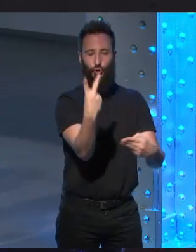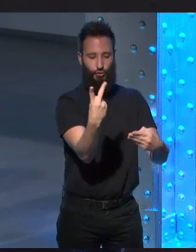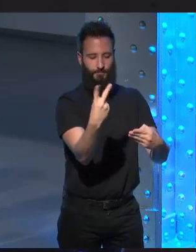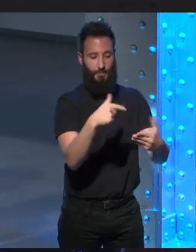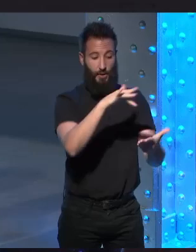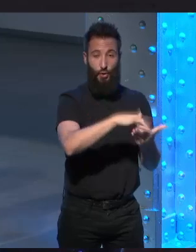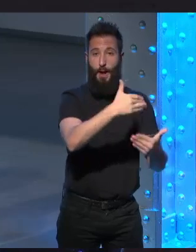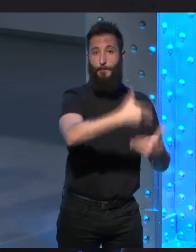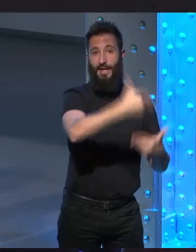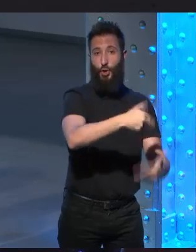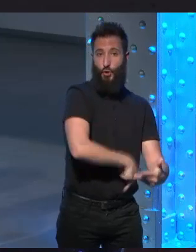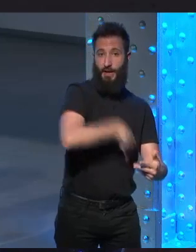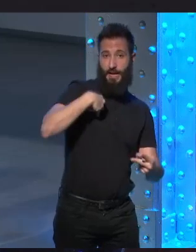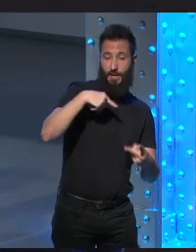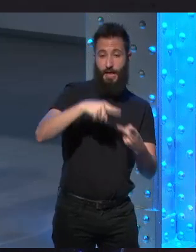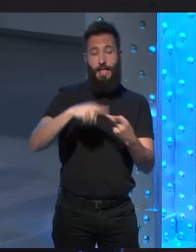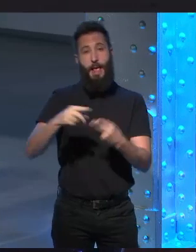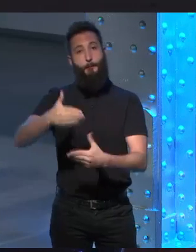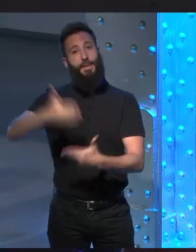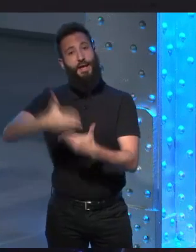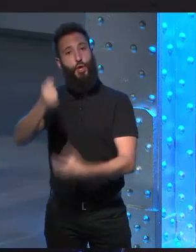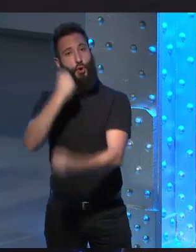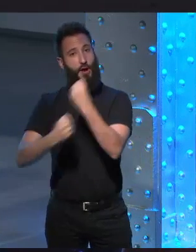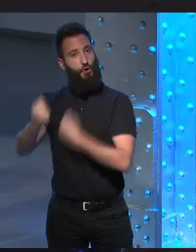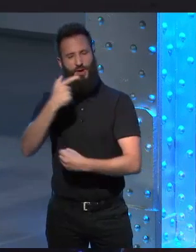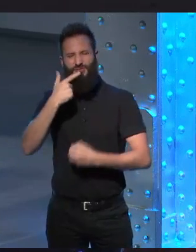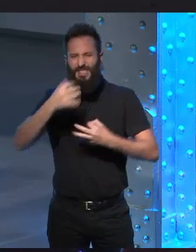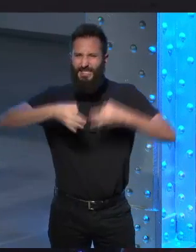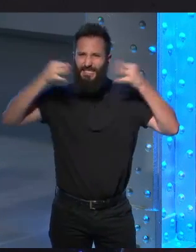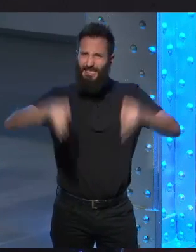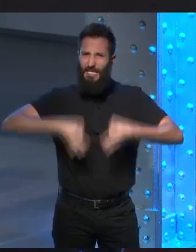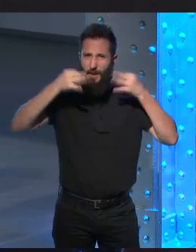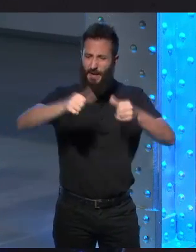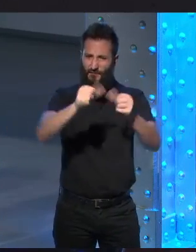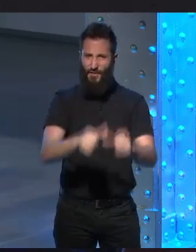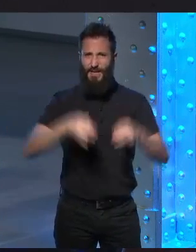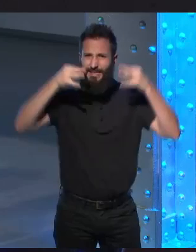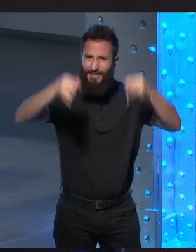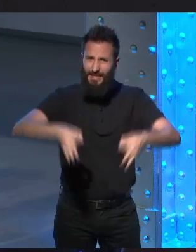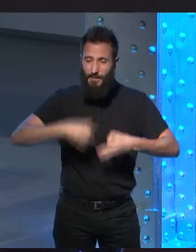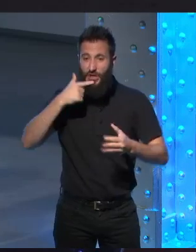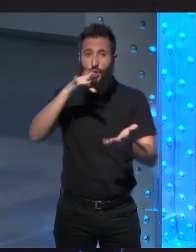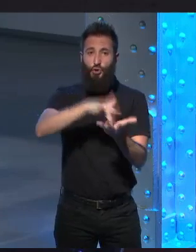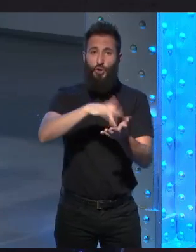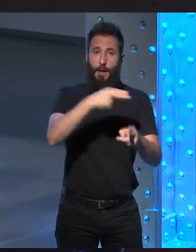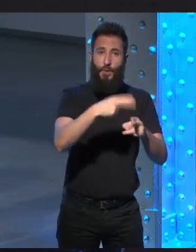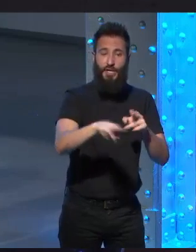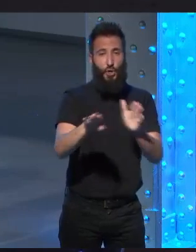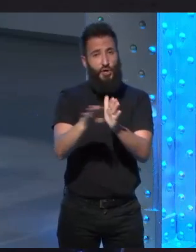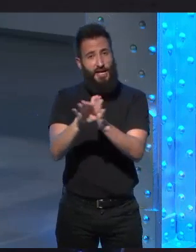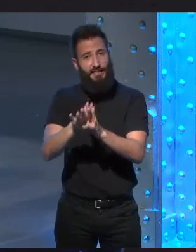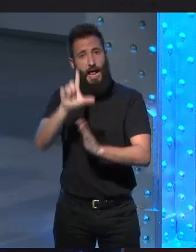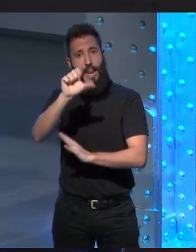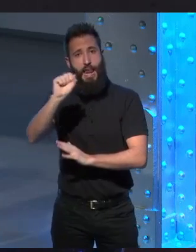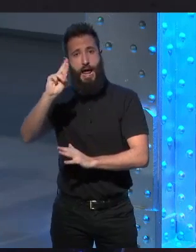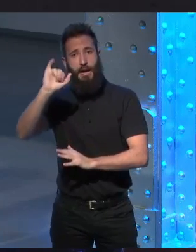periódico generalista y un periódico económico. Siempre el mismo. O sea, los que sean de derechas, muy derechas, La Razón. Muy izquierdas, Público.